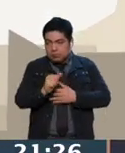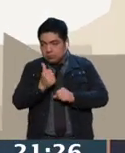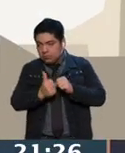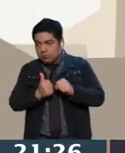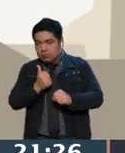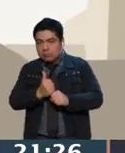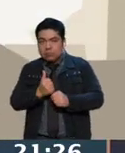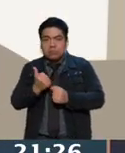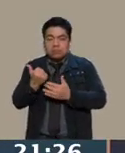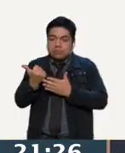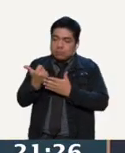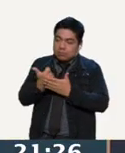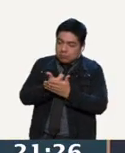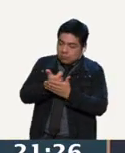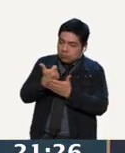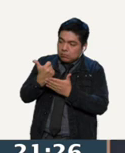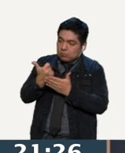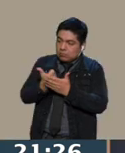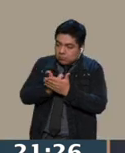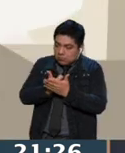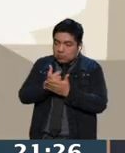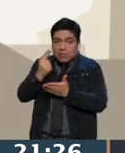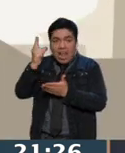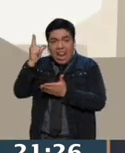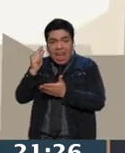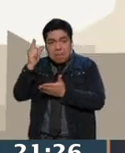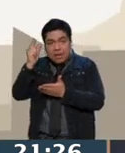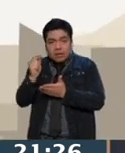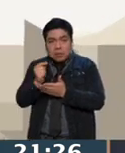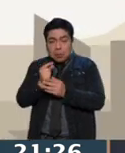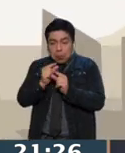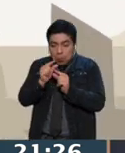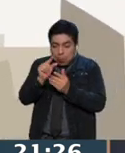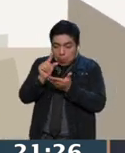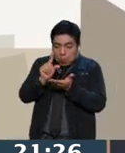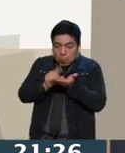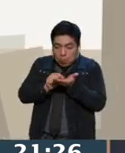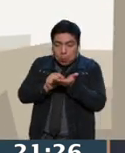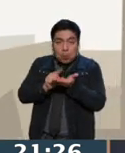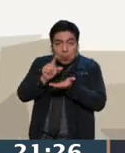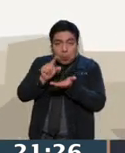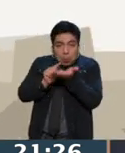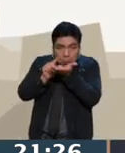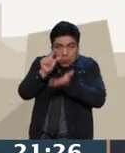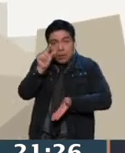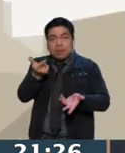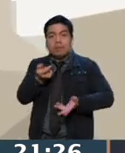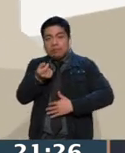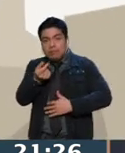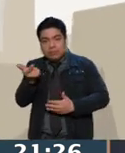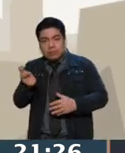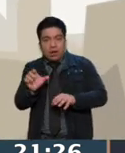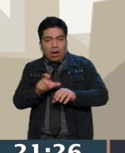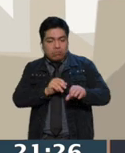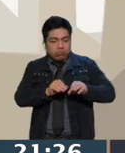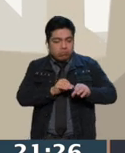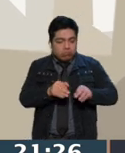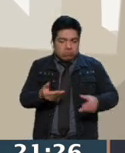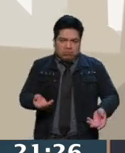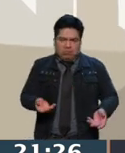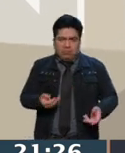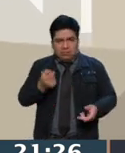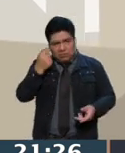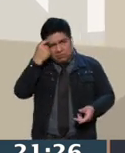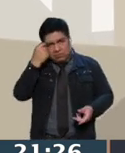están cobrando mucho menos de la mitad de lo que como pensionados de lo que cobraban cuando eran trabajadores en activo. Y eso